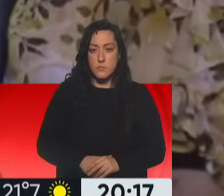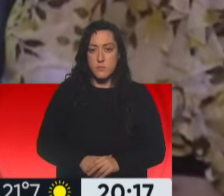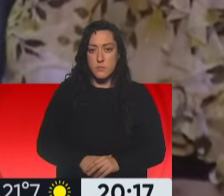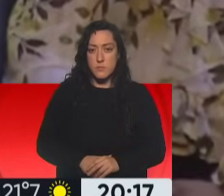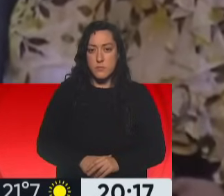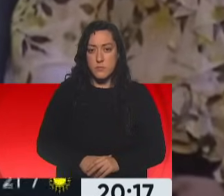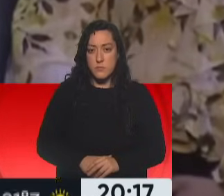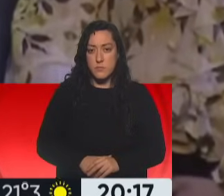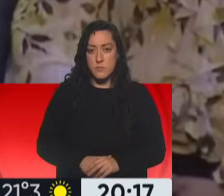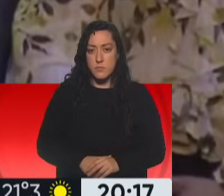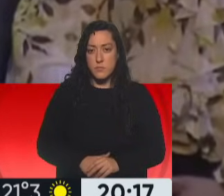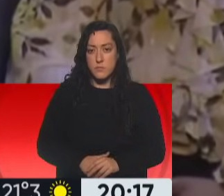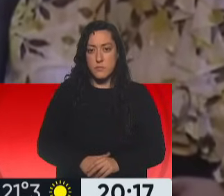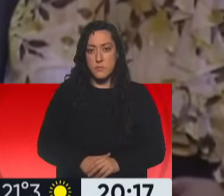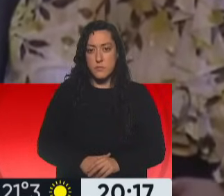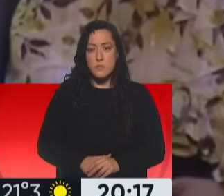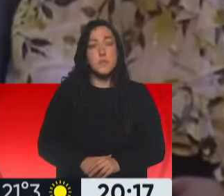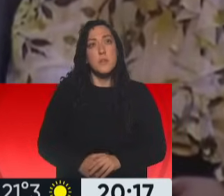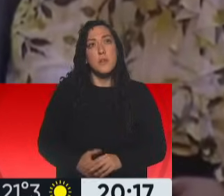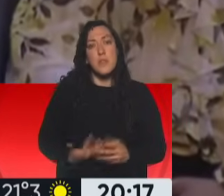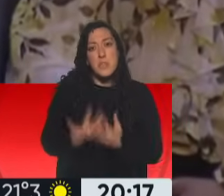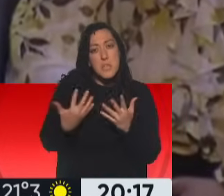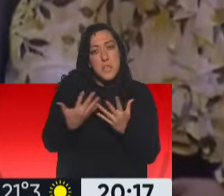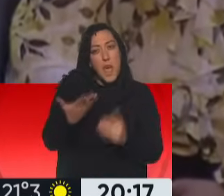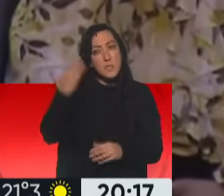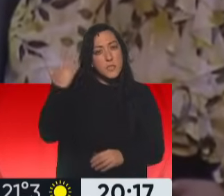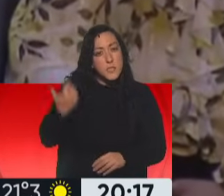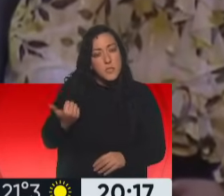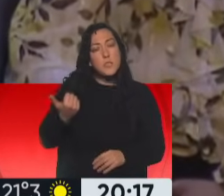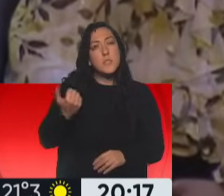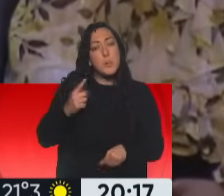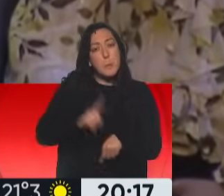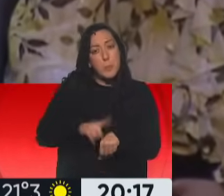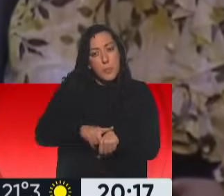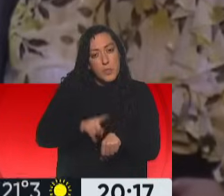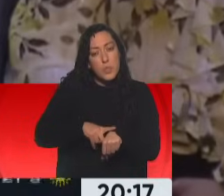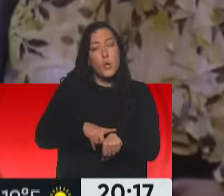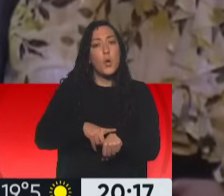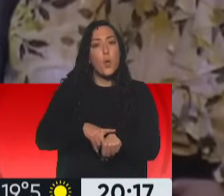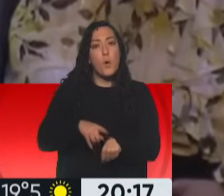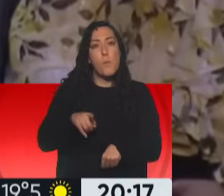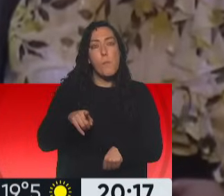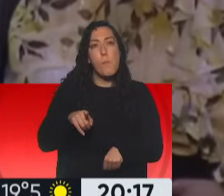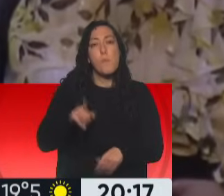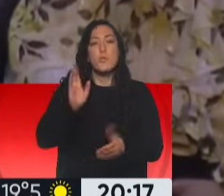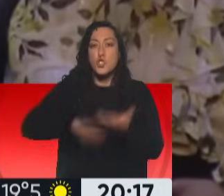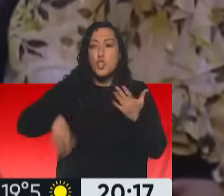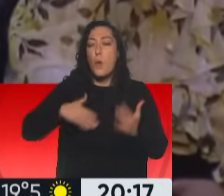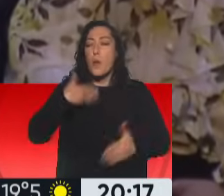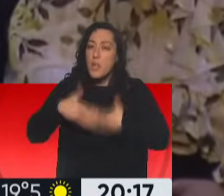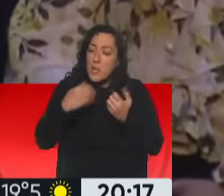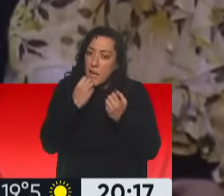De hecho, días atrás, cuando hablaba del